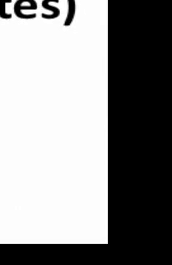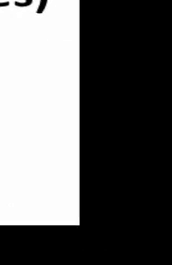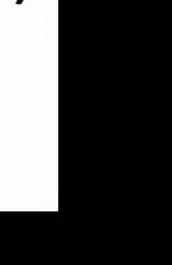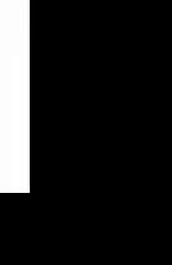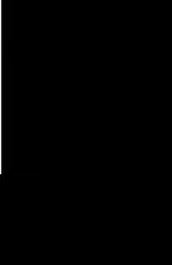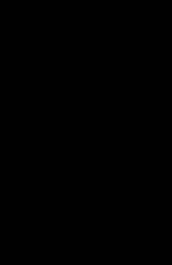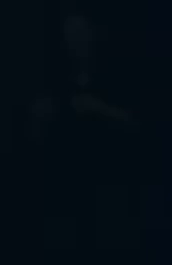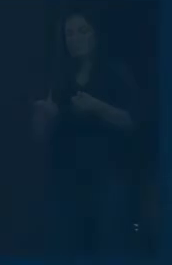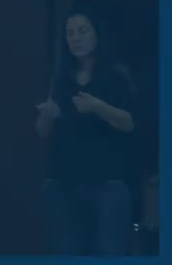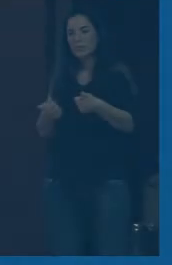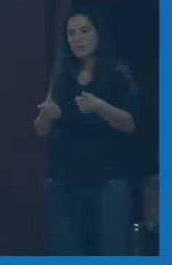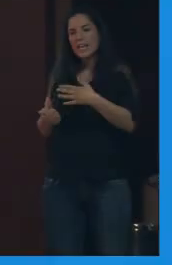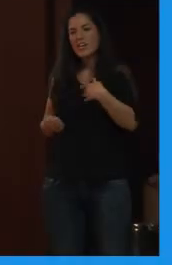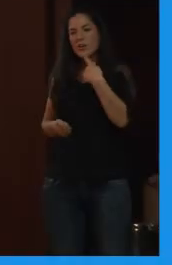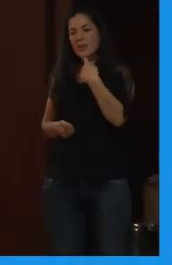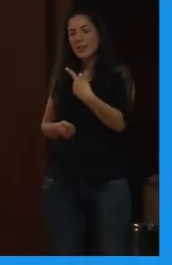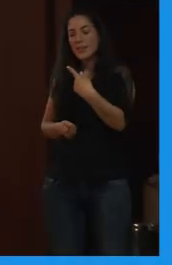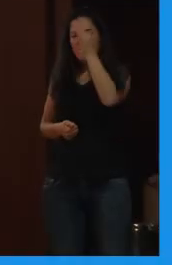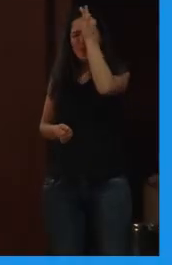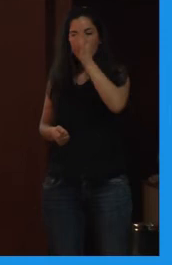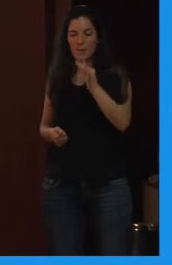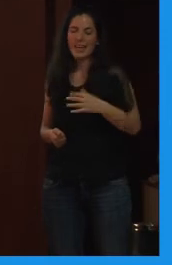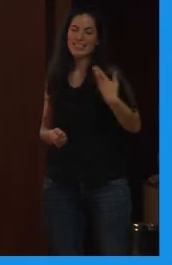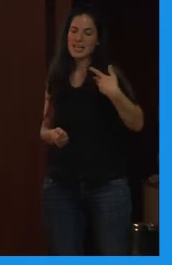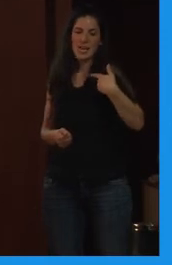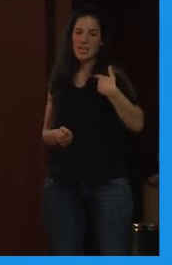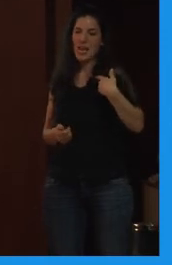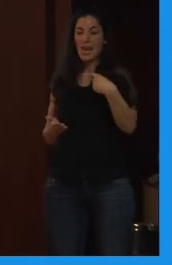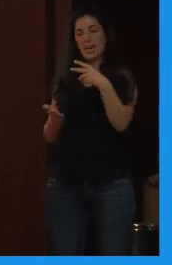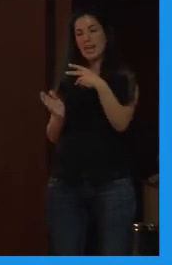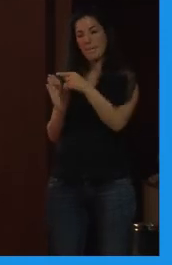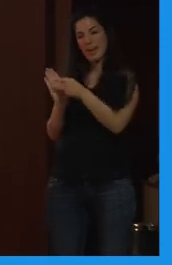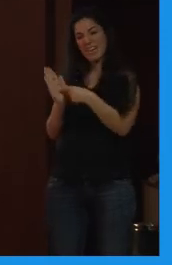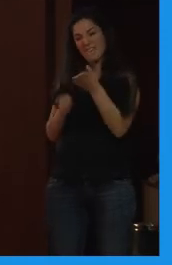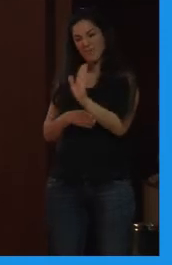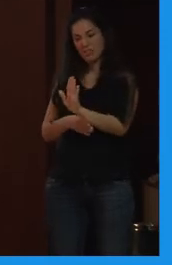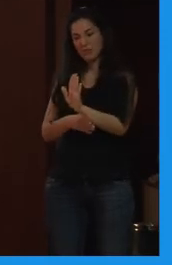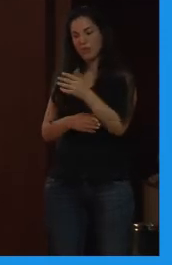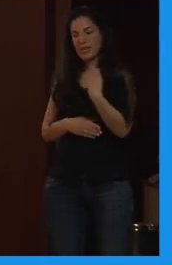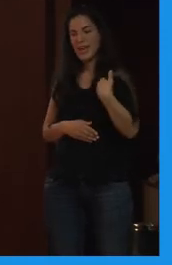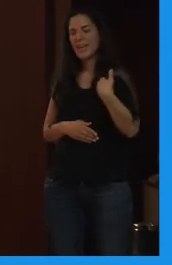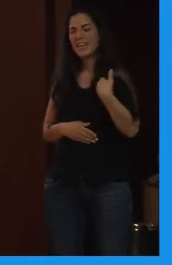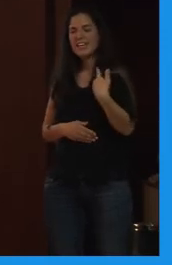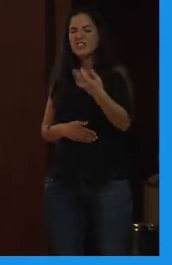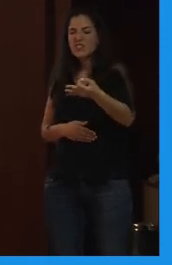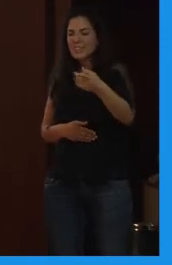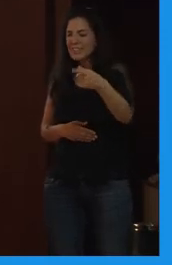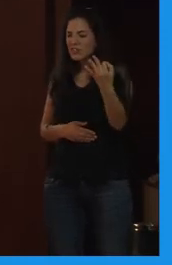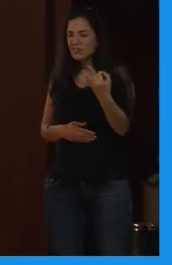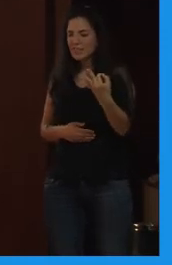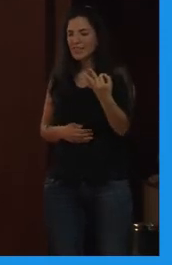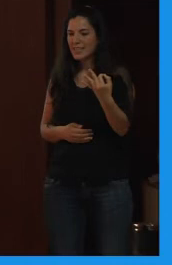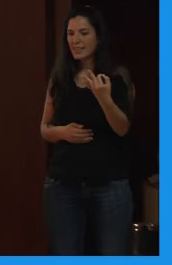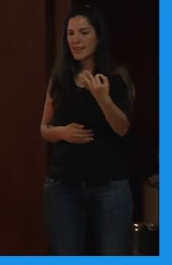introducción, la fibromialgia, ya se ha comentado en el manifiesto, es un síndrome de dolor crónico generalizado